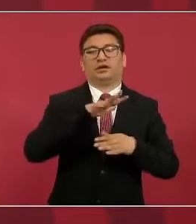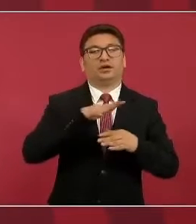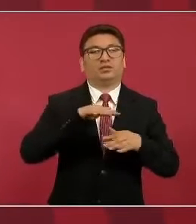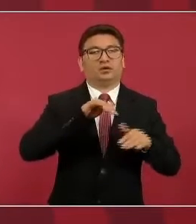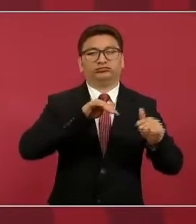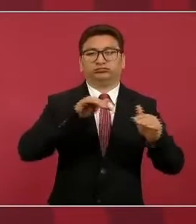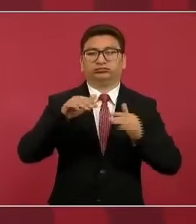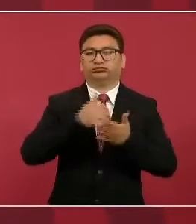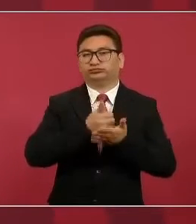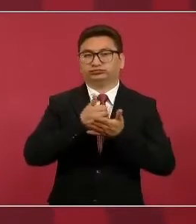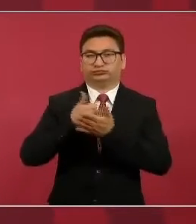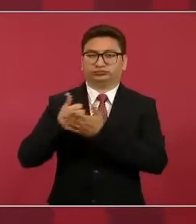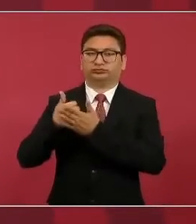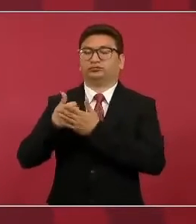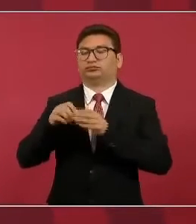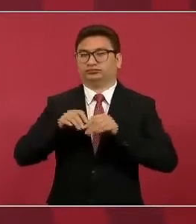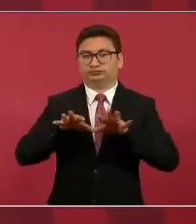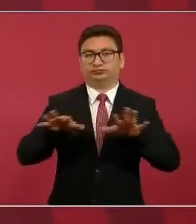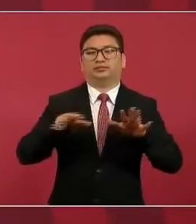de la salud,